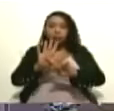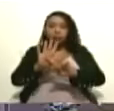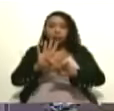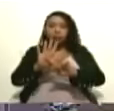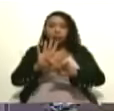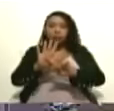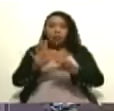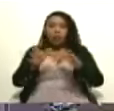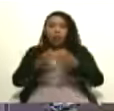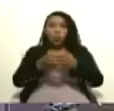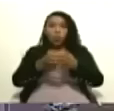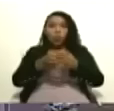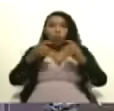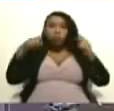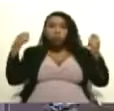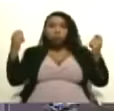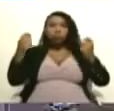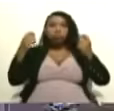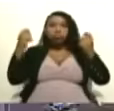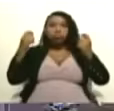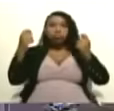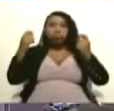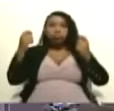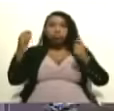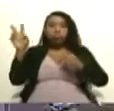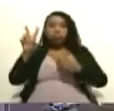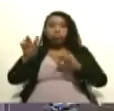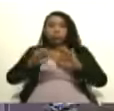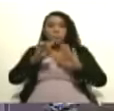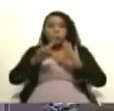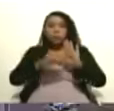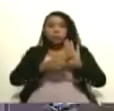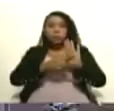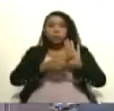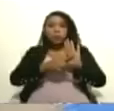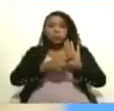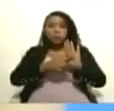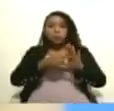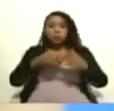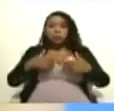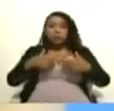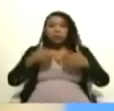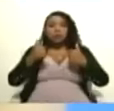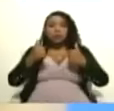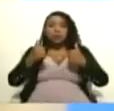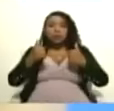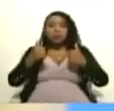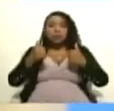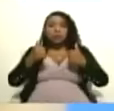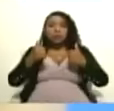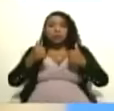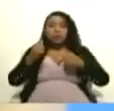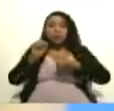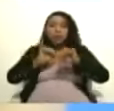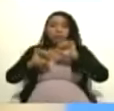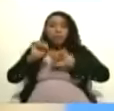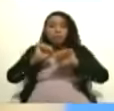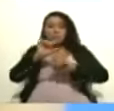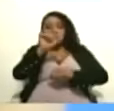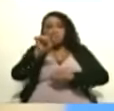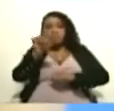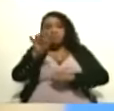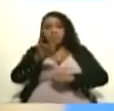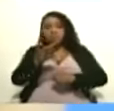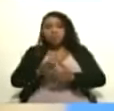El Comando de campaña Venezuela toda por el rescate la recuperación y la defensa de nuestra